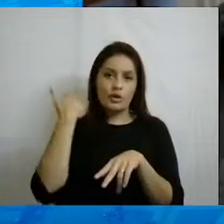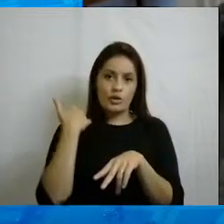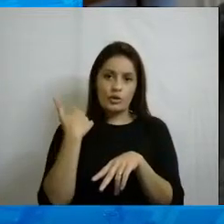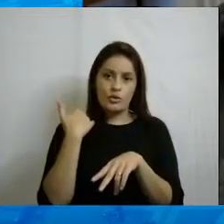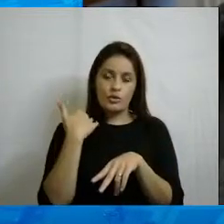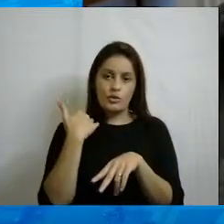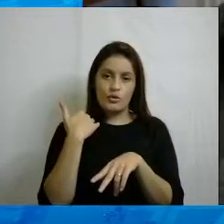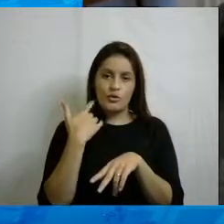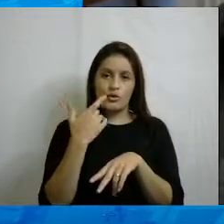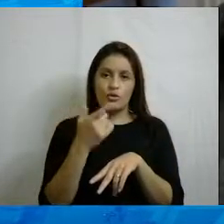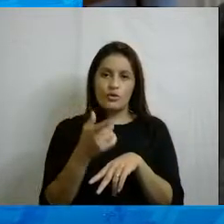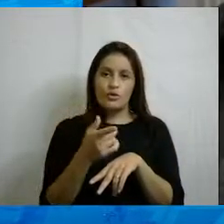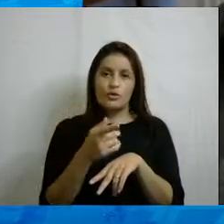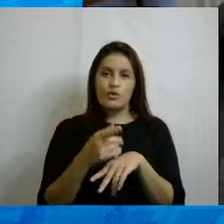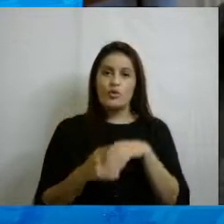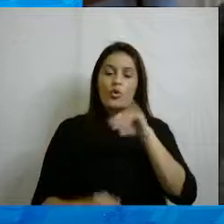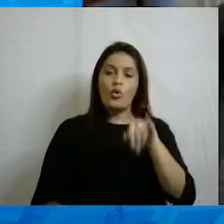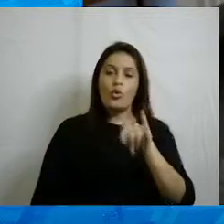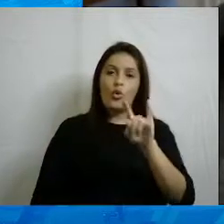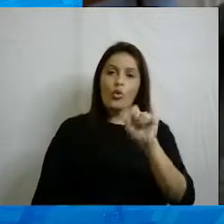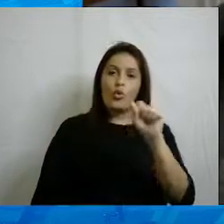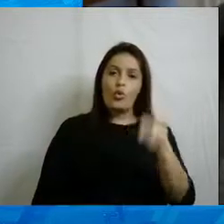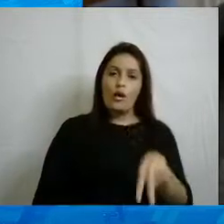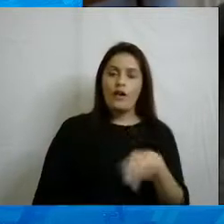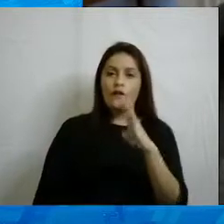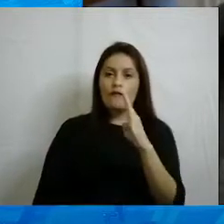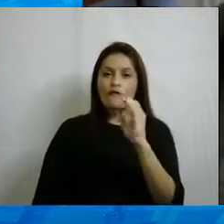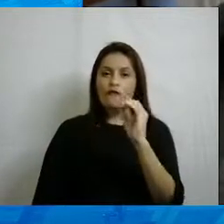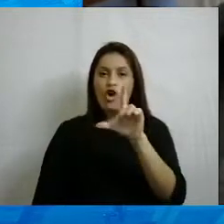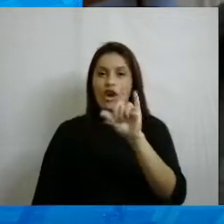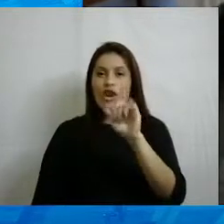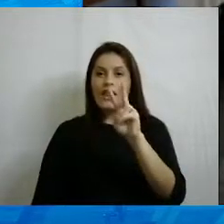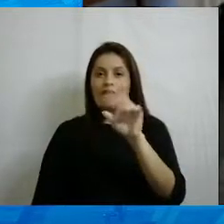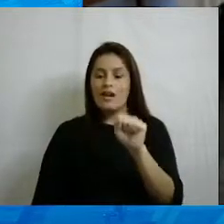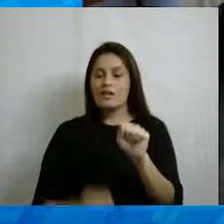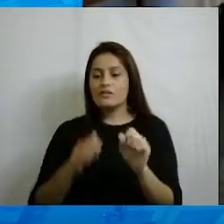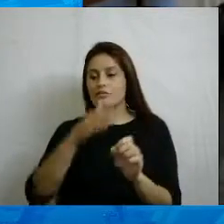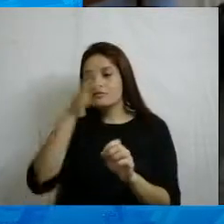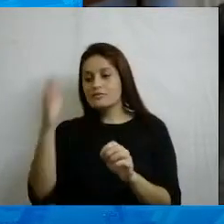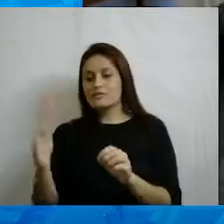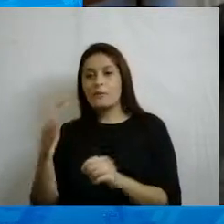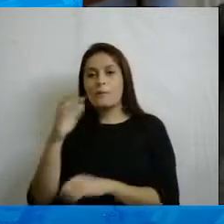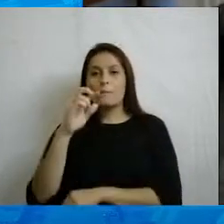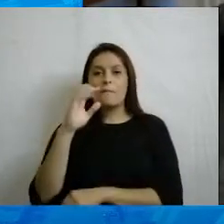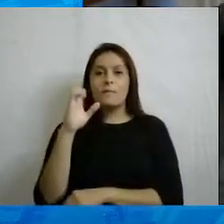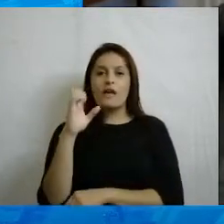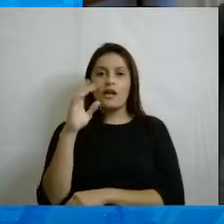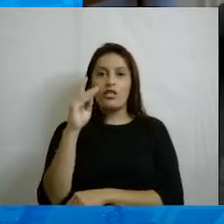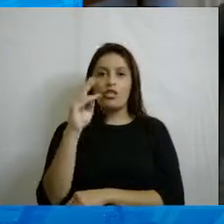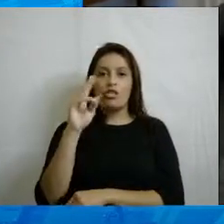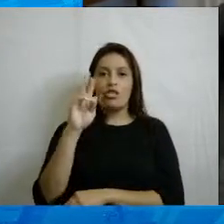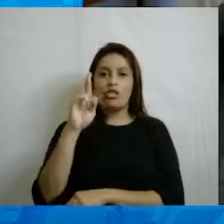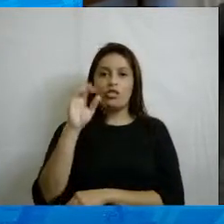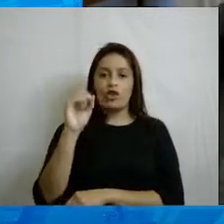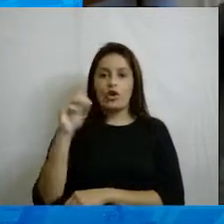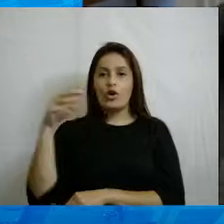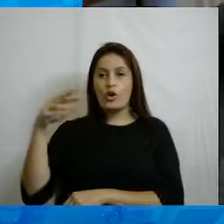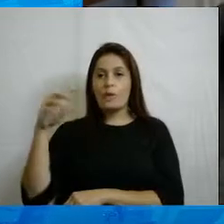encuentra entre la calle Juan Bolívar y la calle Pedro Méndez. Entonces, ese pasaje quedó